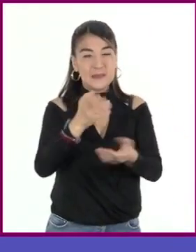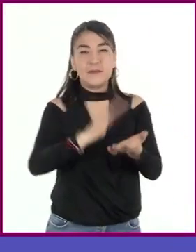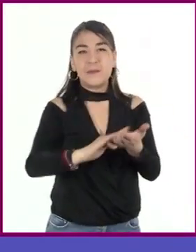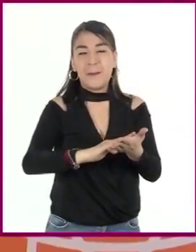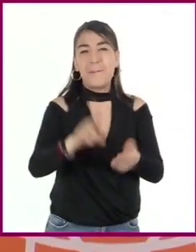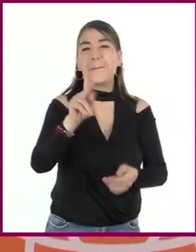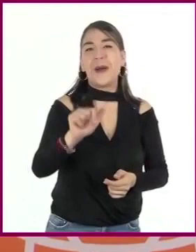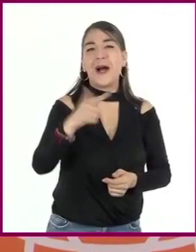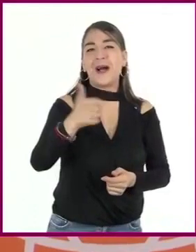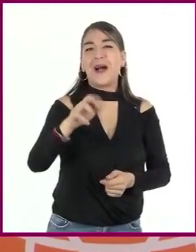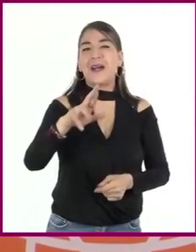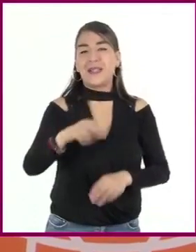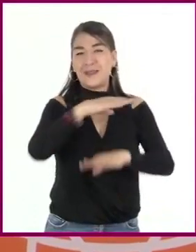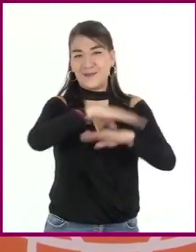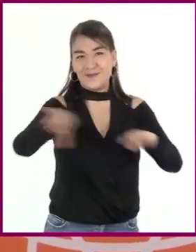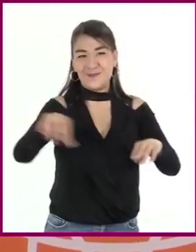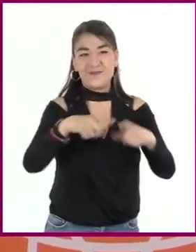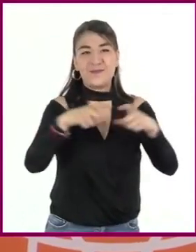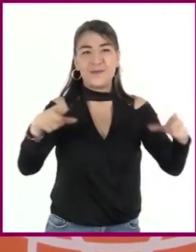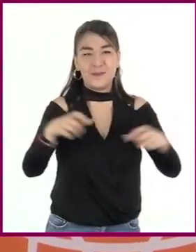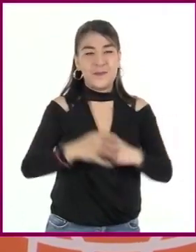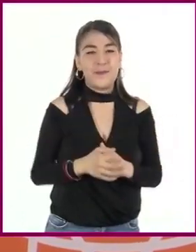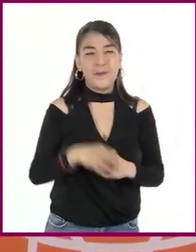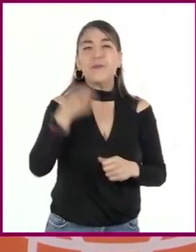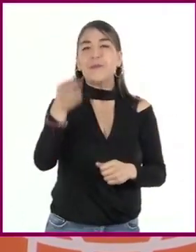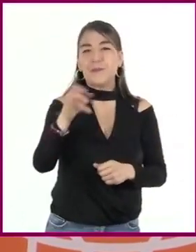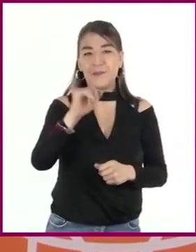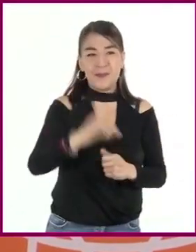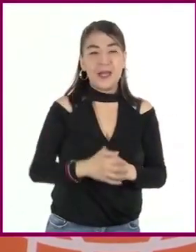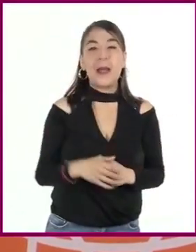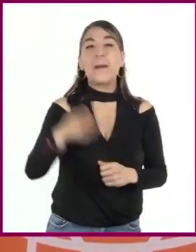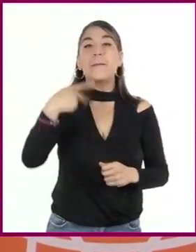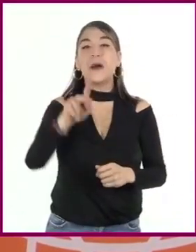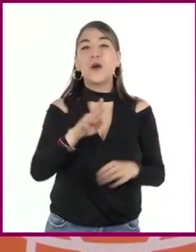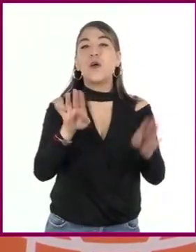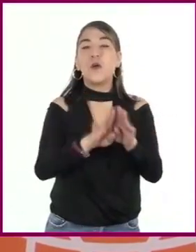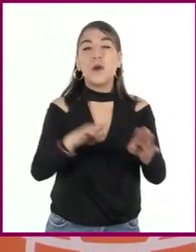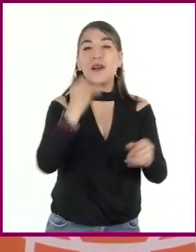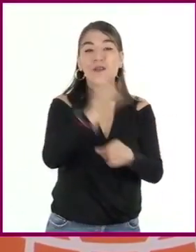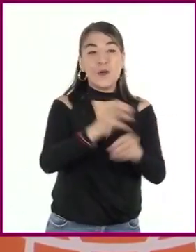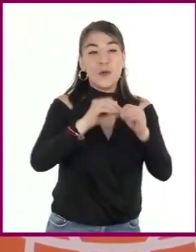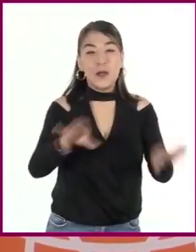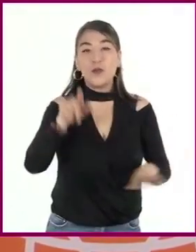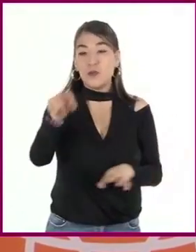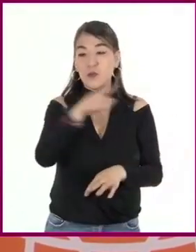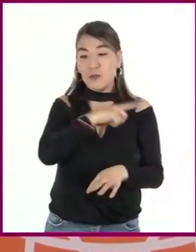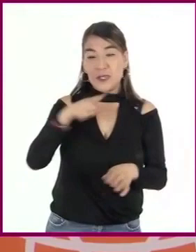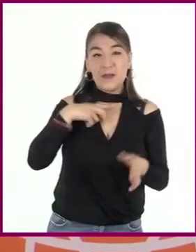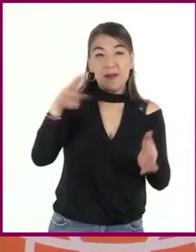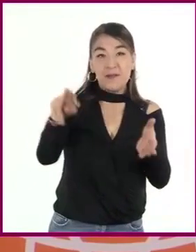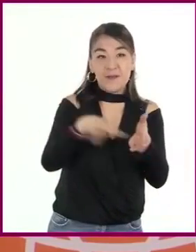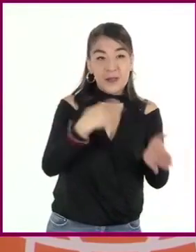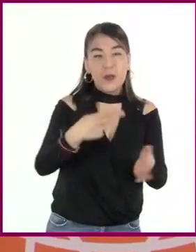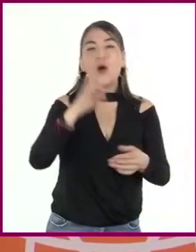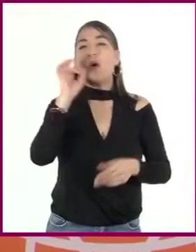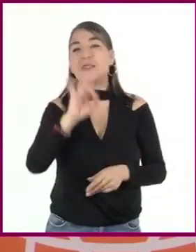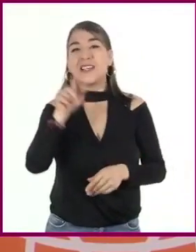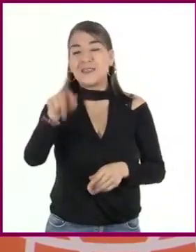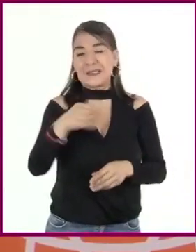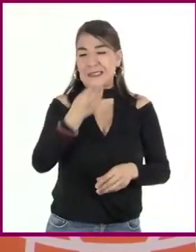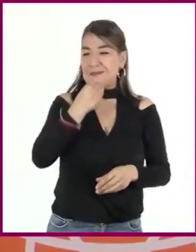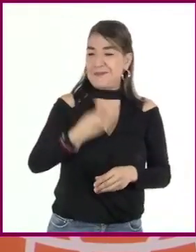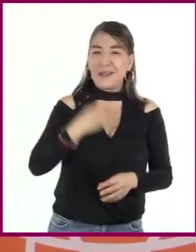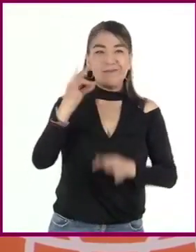pagaré. Muy bien, aunque he de añadir que de cualquier documento que ustedes firman o que los compromete a